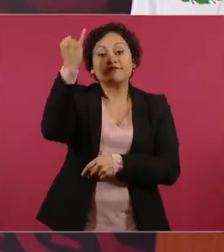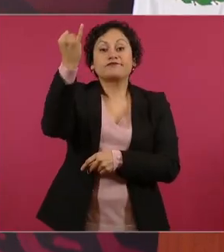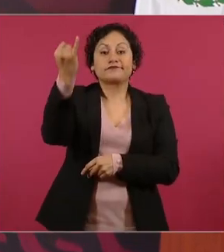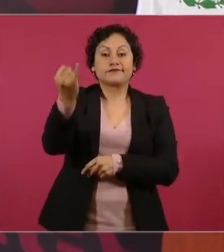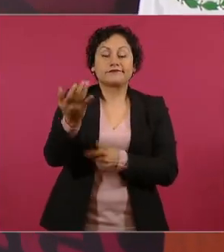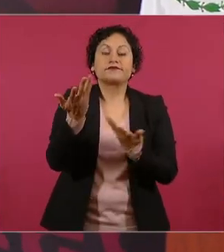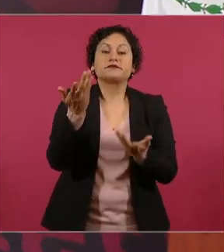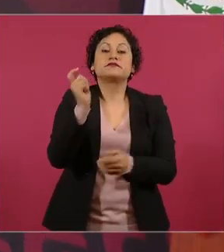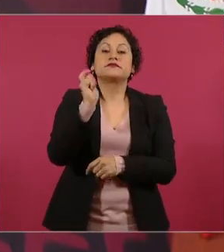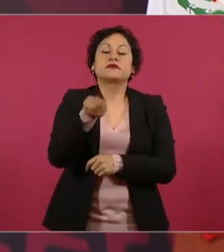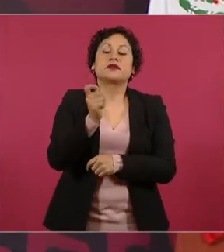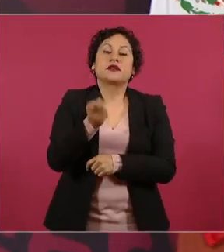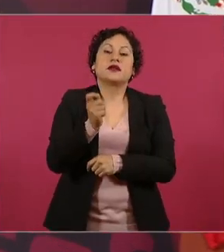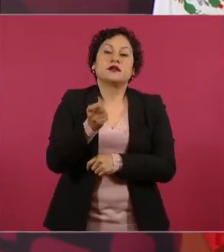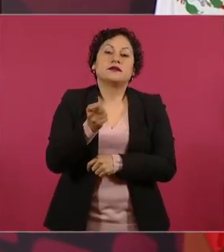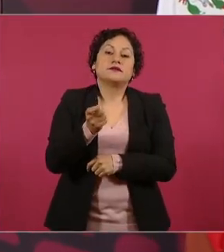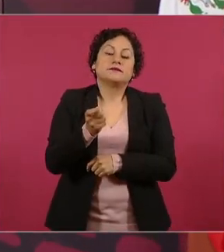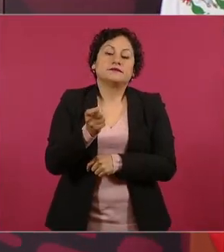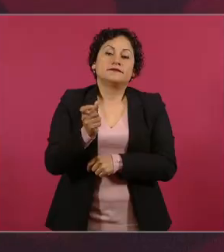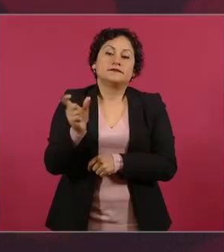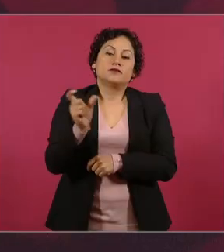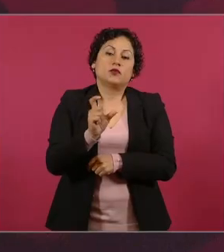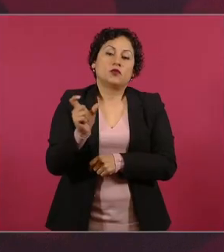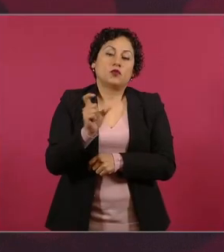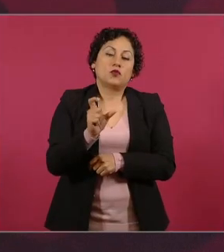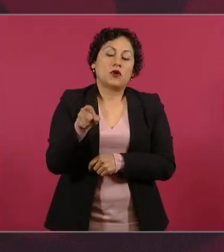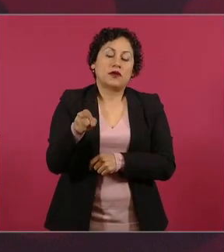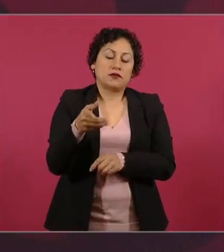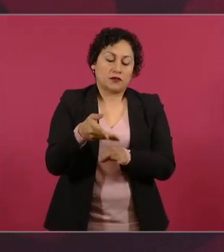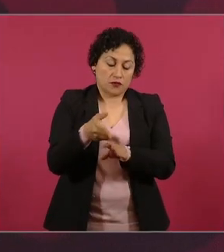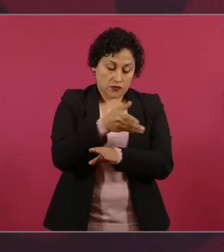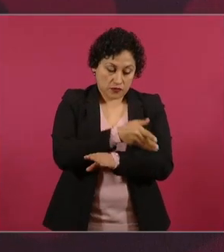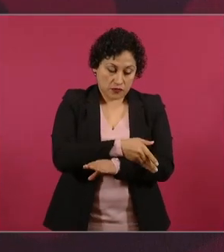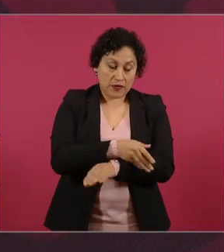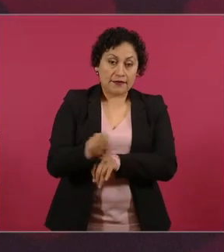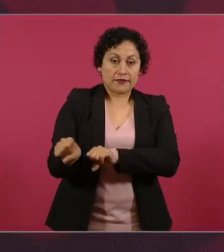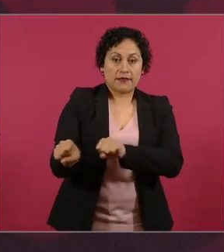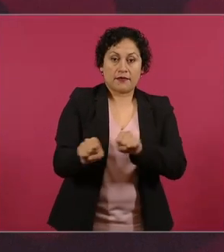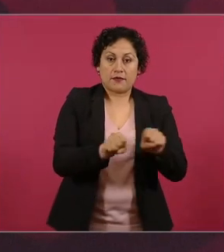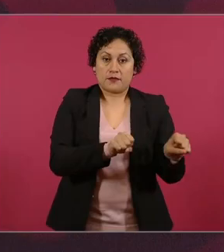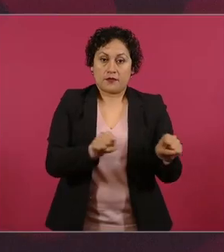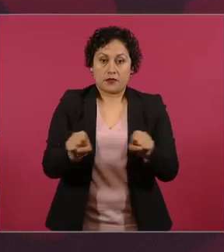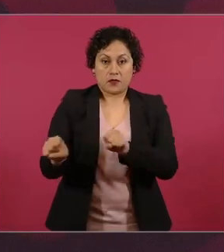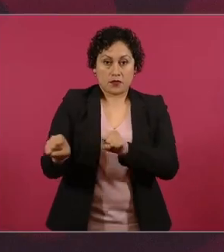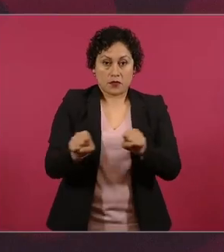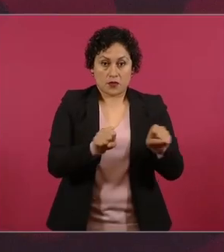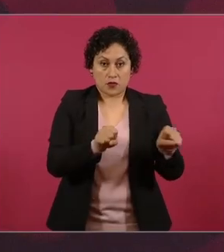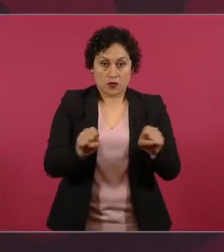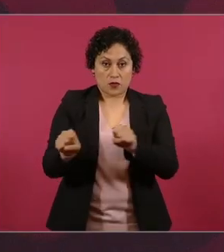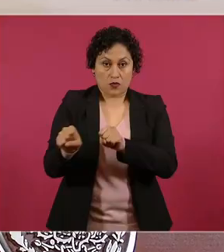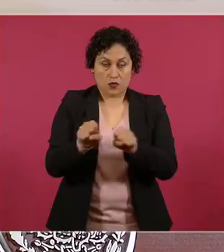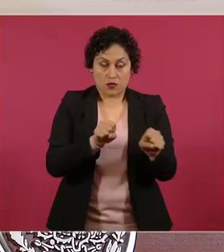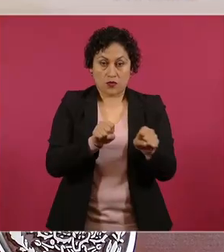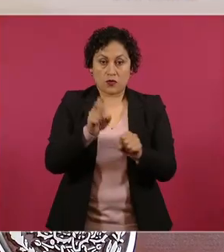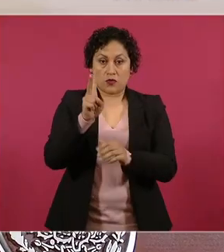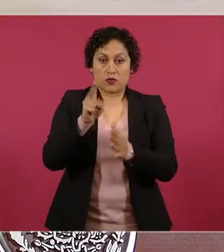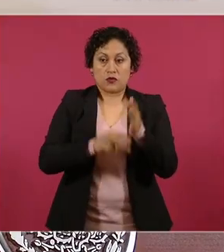cuando los lamentables hechos de los temblores del